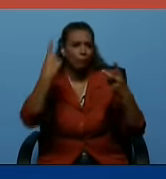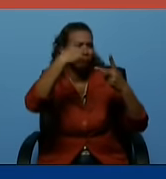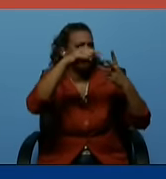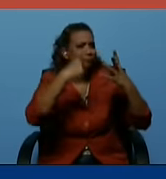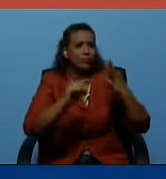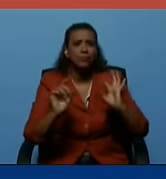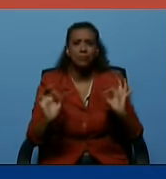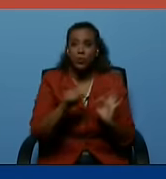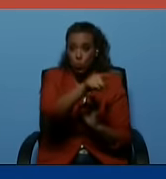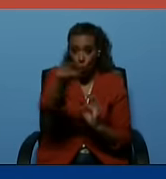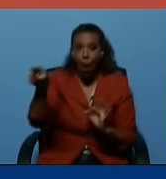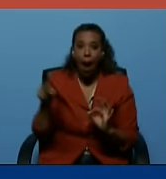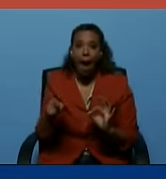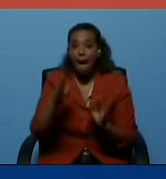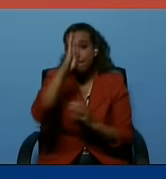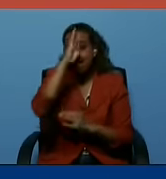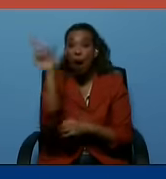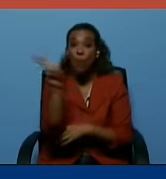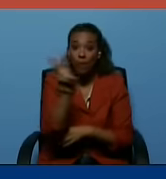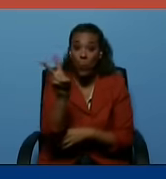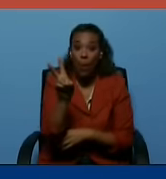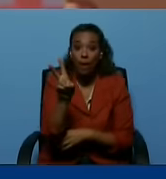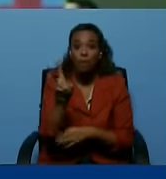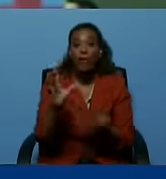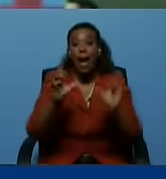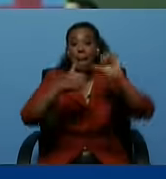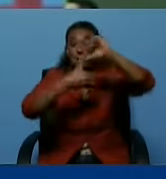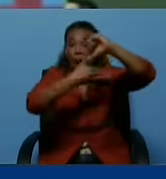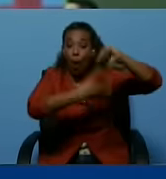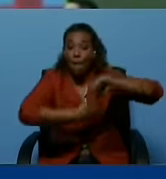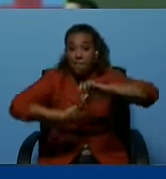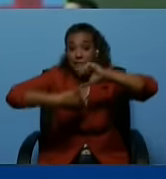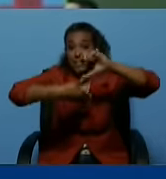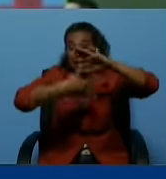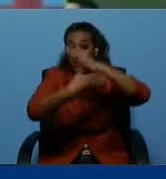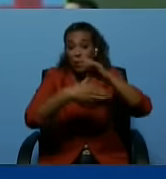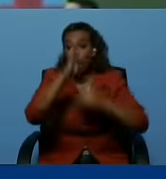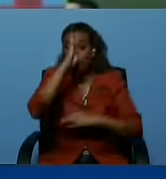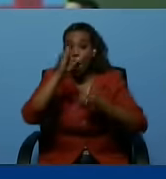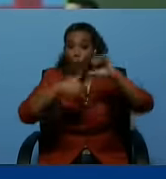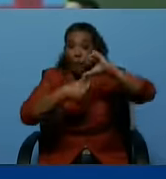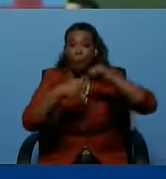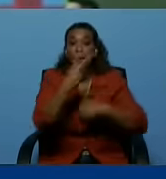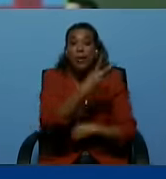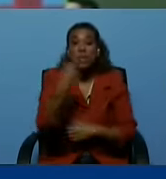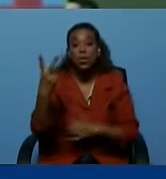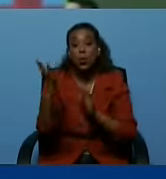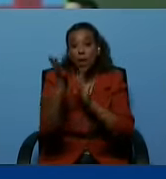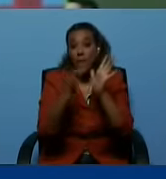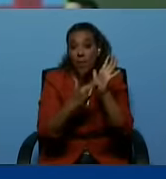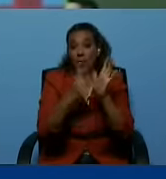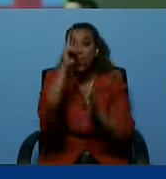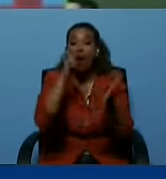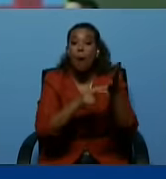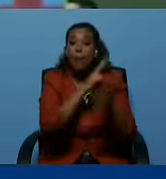el que tienen ustedes en el Banco de Venezuela, el Banco del Bicentenario, etcétera. 22 de abril